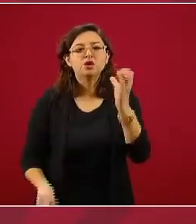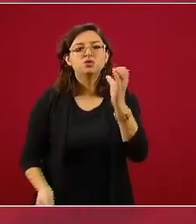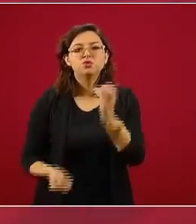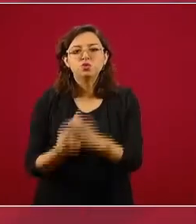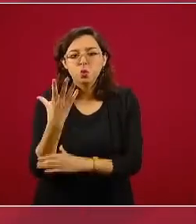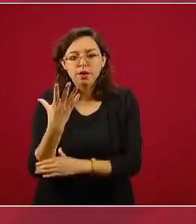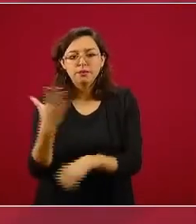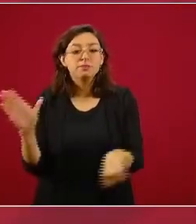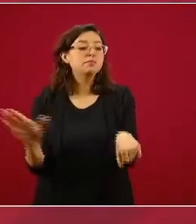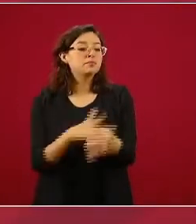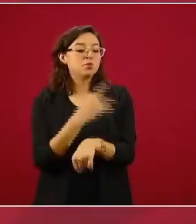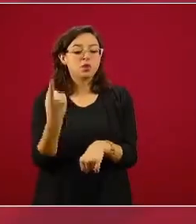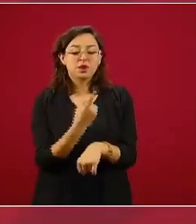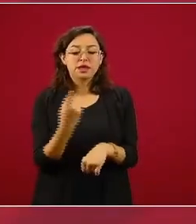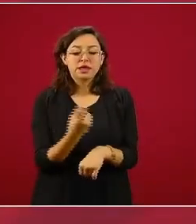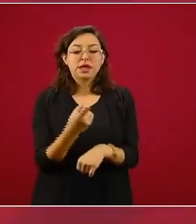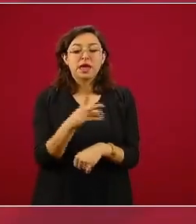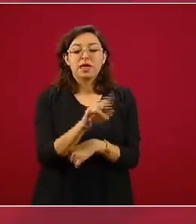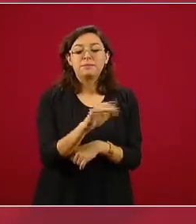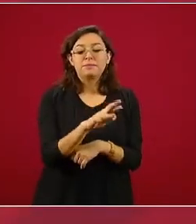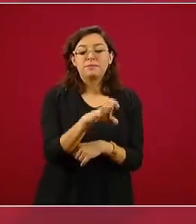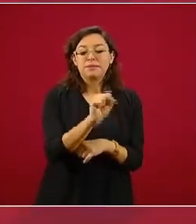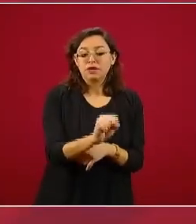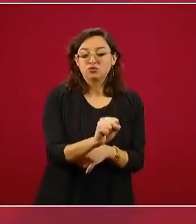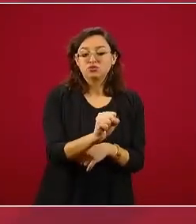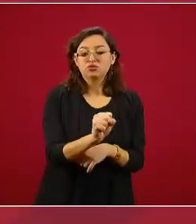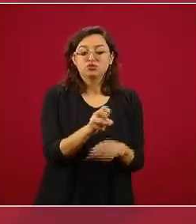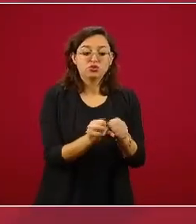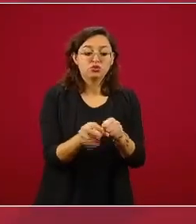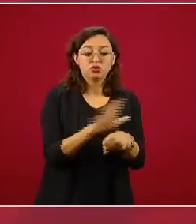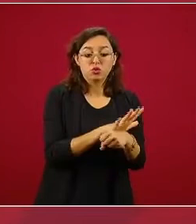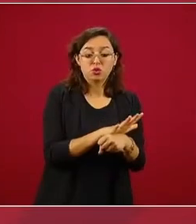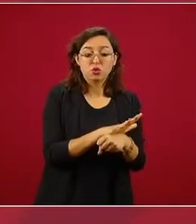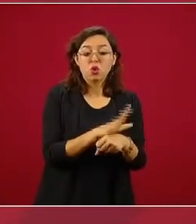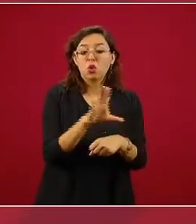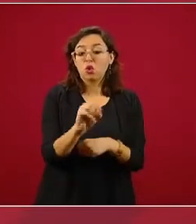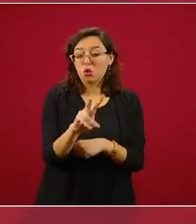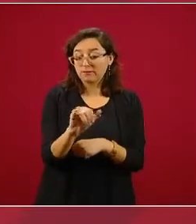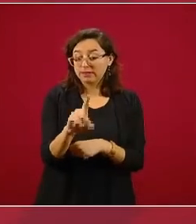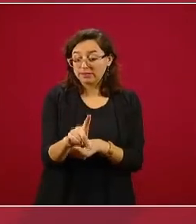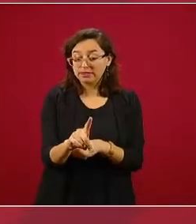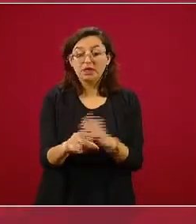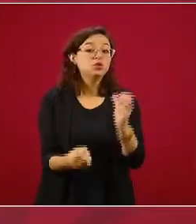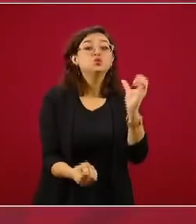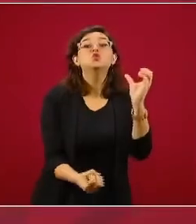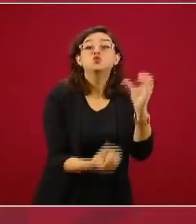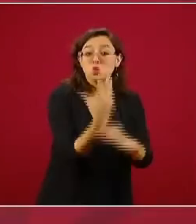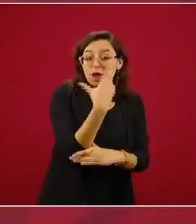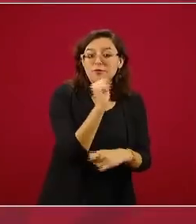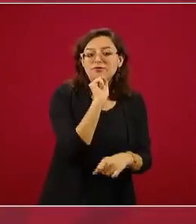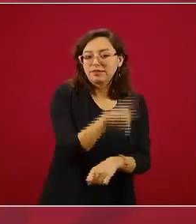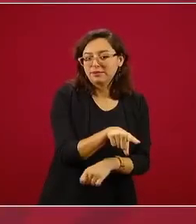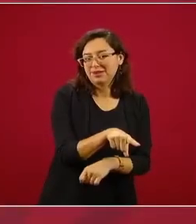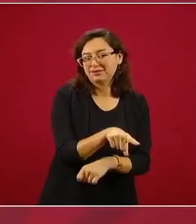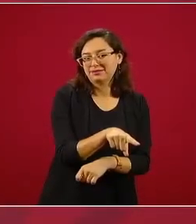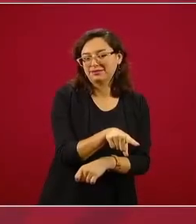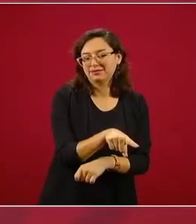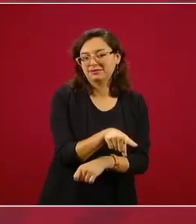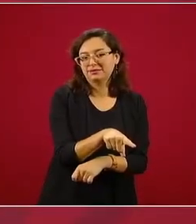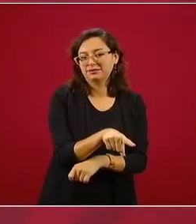virus SARS-CoV-2 causante de COVID es nuevo para los humanos. Es